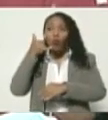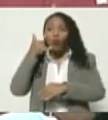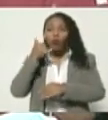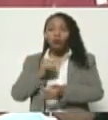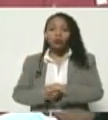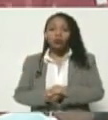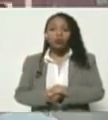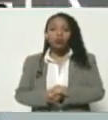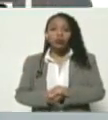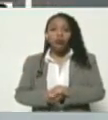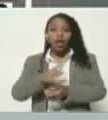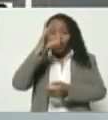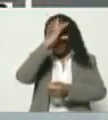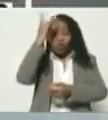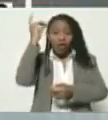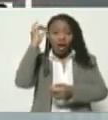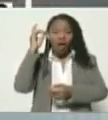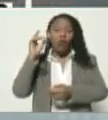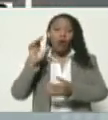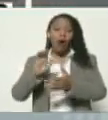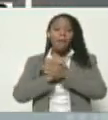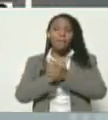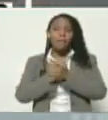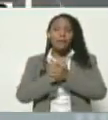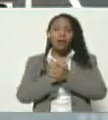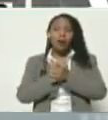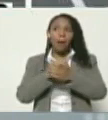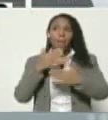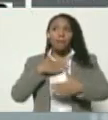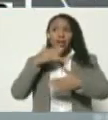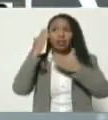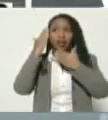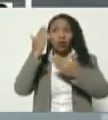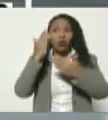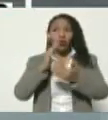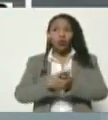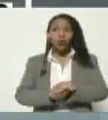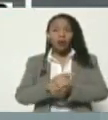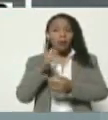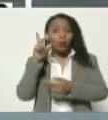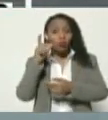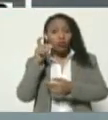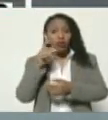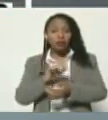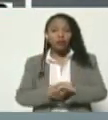Aló, Diosdado Cabello Rondón, camarada, mis saludos. ¿Me escuchan?